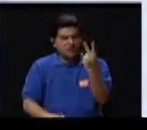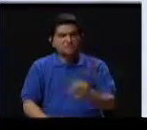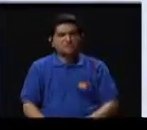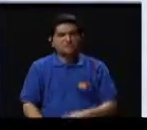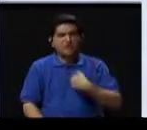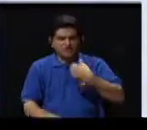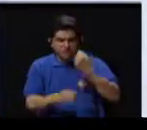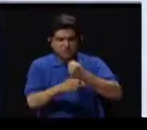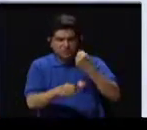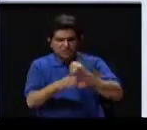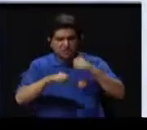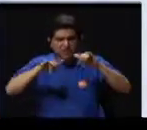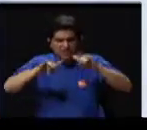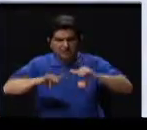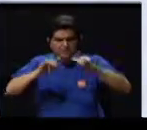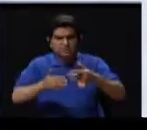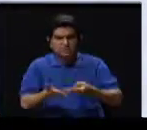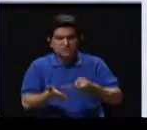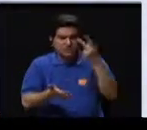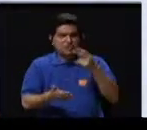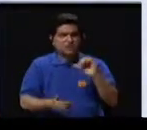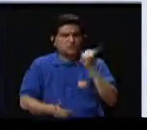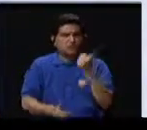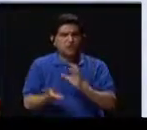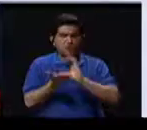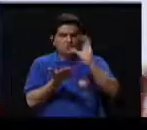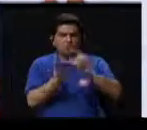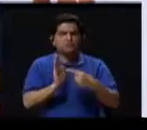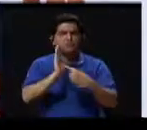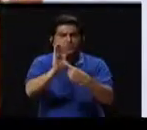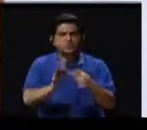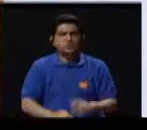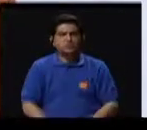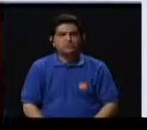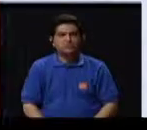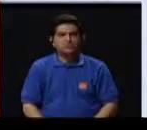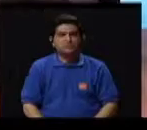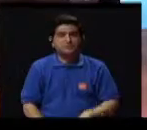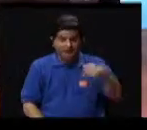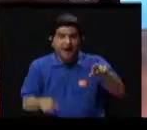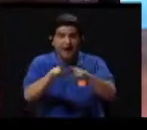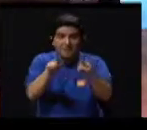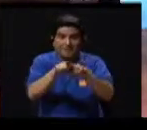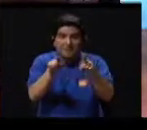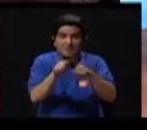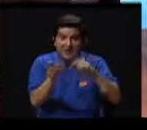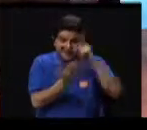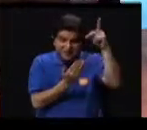viendo trabajos que yo me dejo, que valen la pena para enseñarlos en otros cursos. Estaba viendo